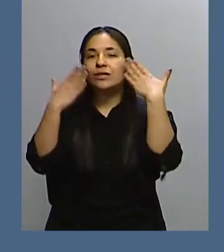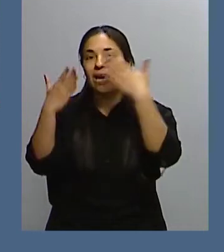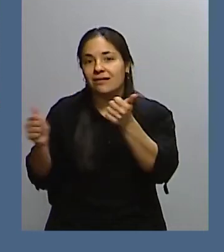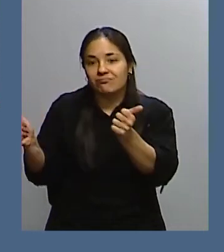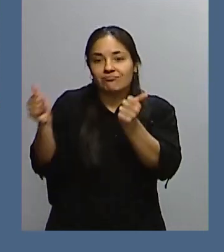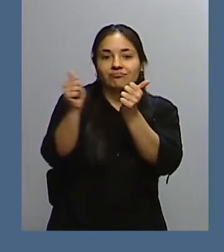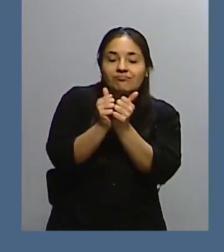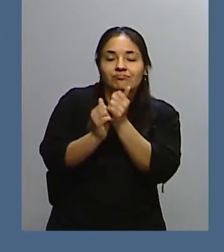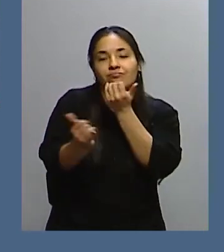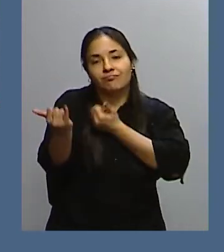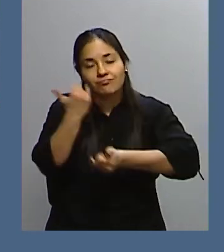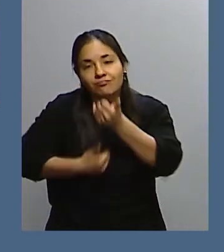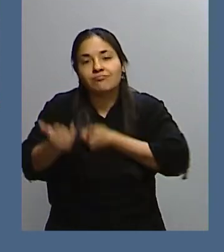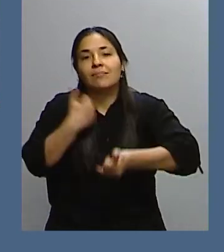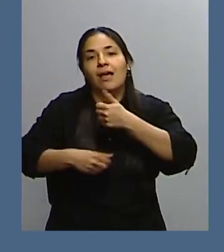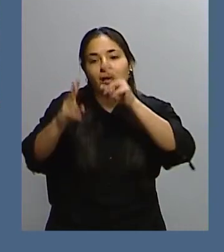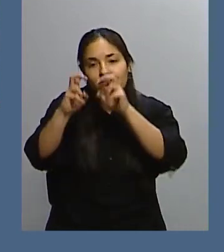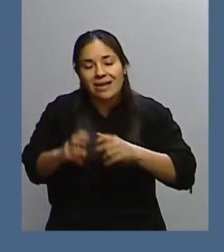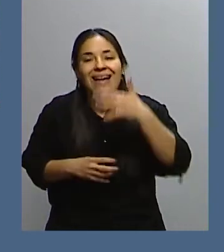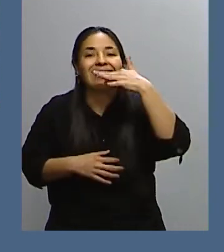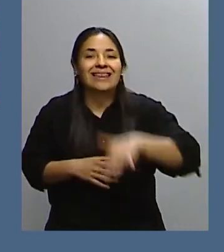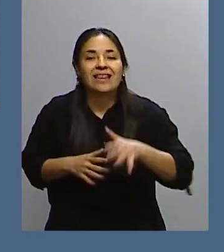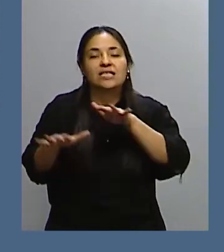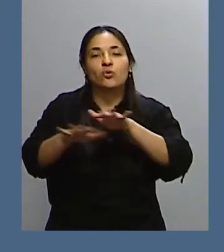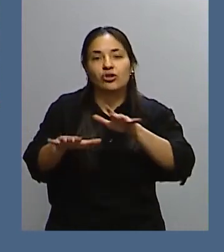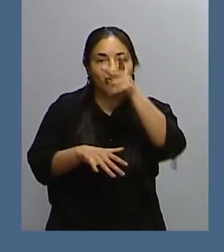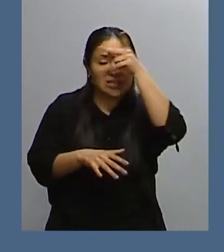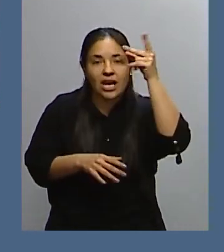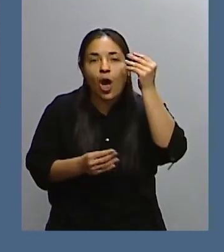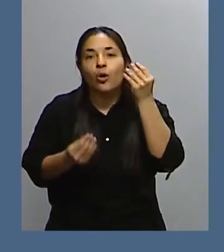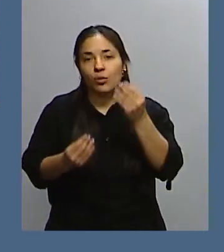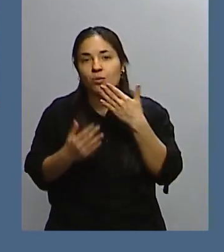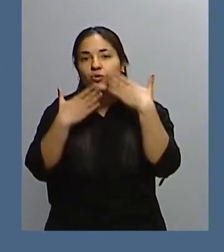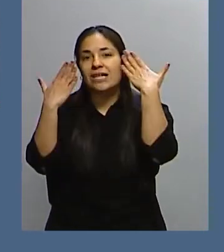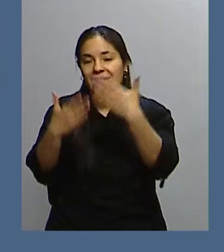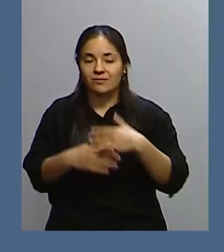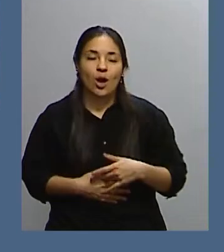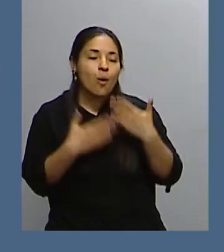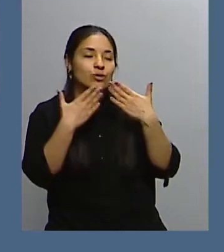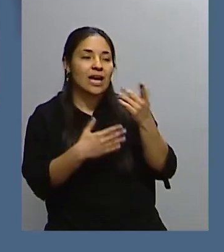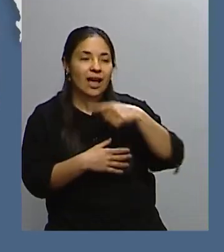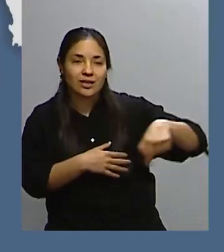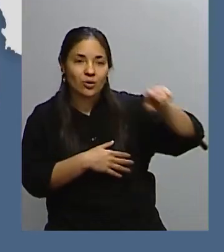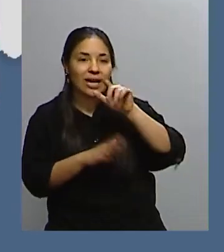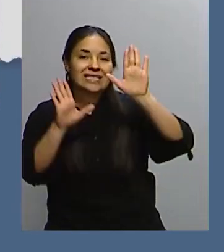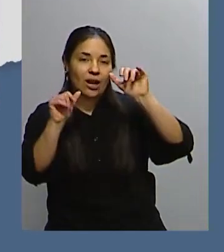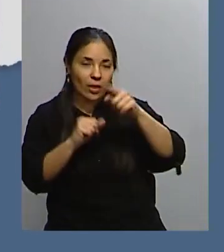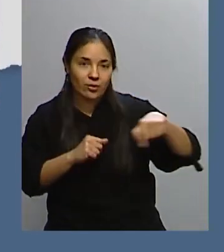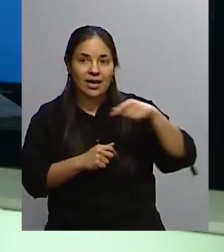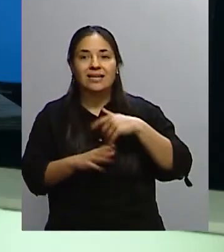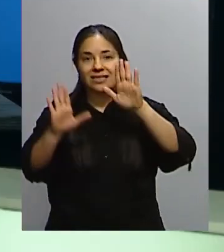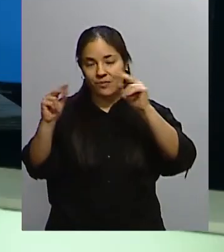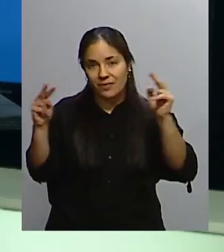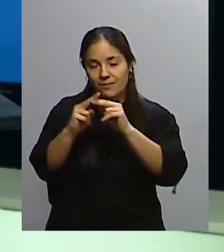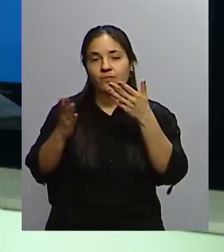poquito mejor la situación del pueblo mapuche ahí en Chile. Será hasta la próxima. Bueno, muchas gracias, muchos saludos allá. Hasta la próxima.